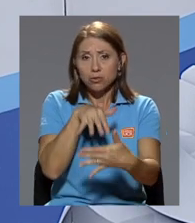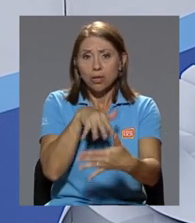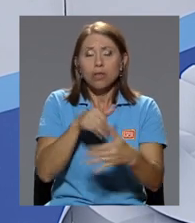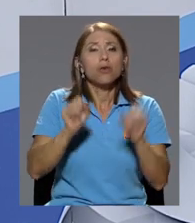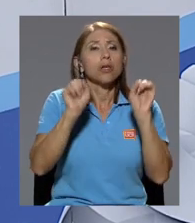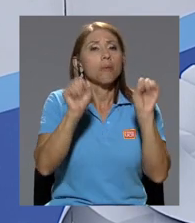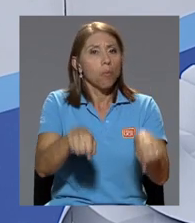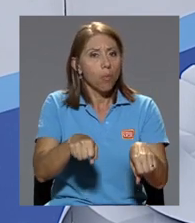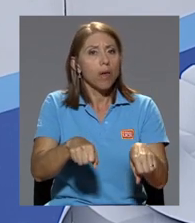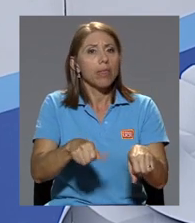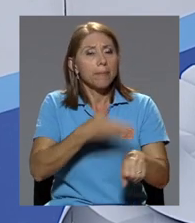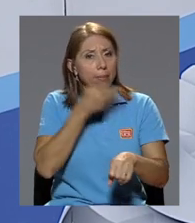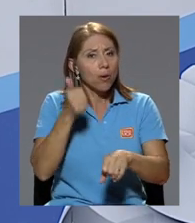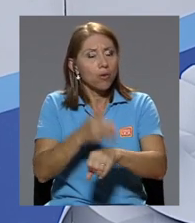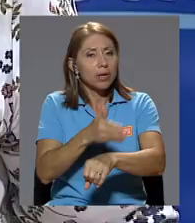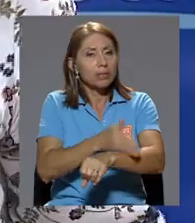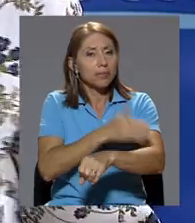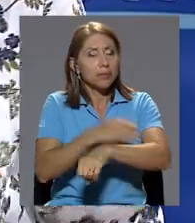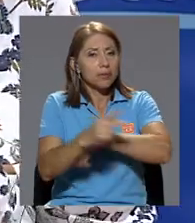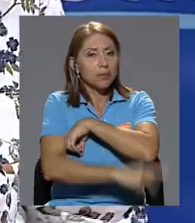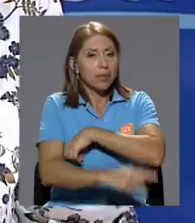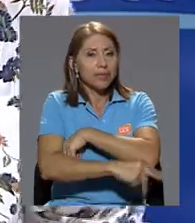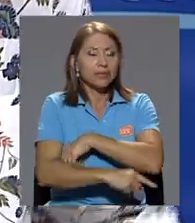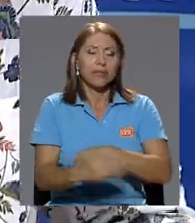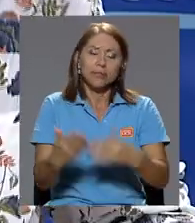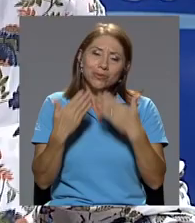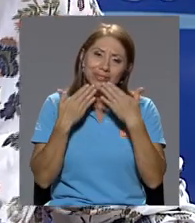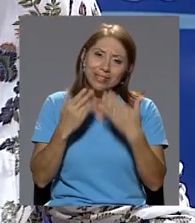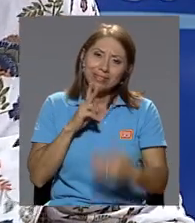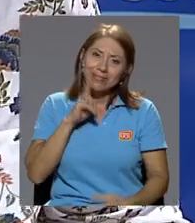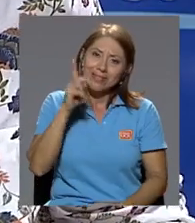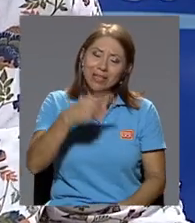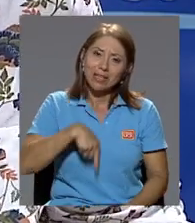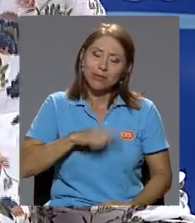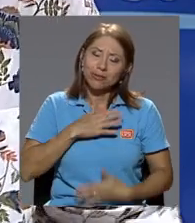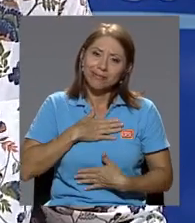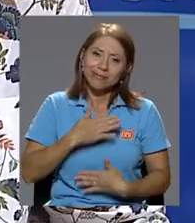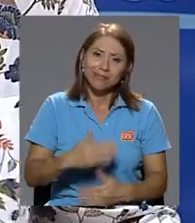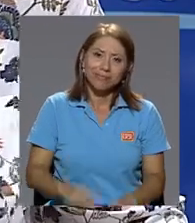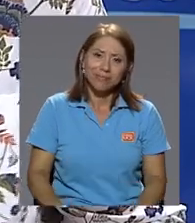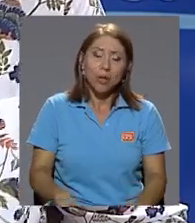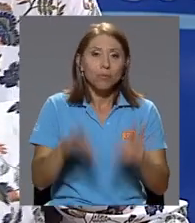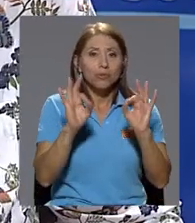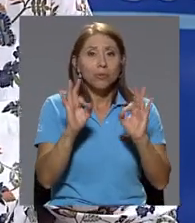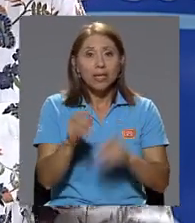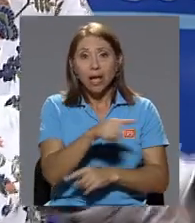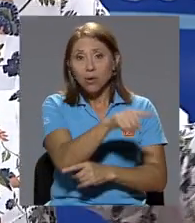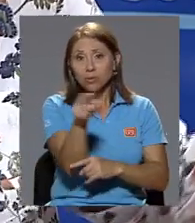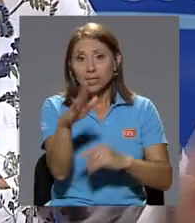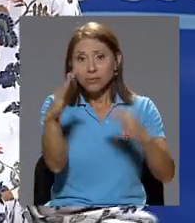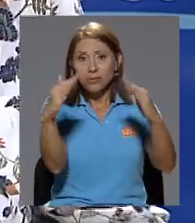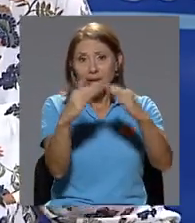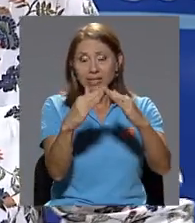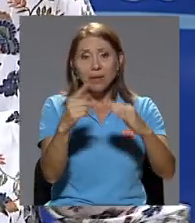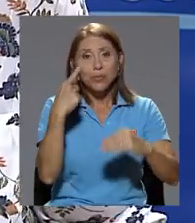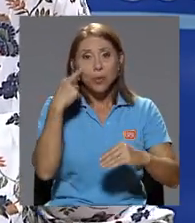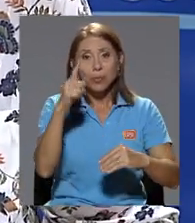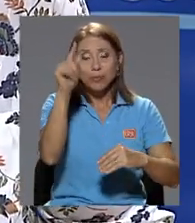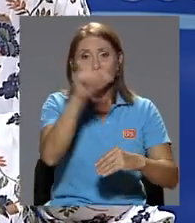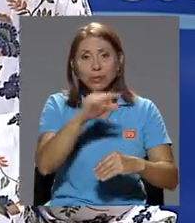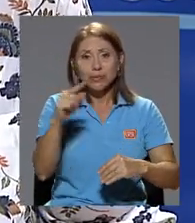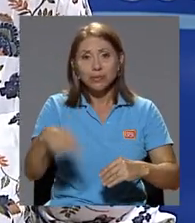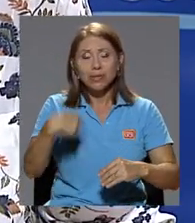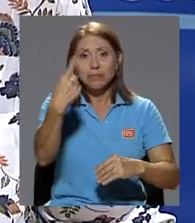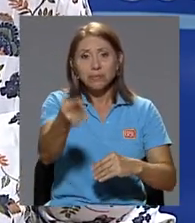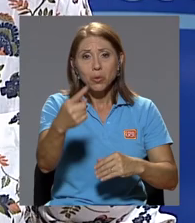una mejor que un mejor crecimiento del país pero es una gracia renato de verdad que estamos a la orden simples ustedes en su casa nos vemos a la